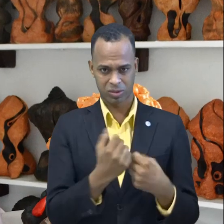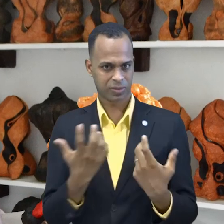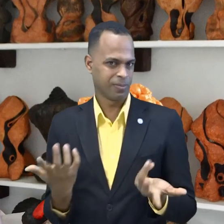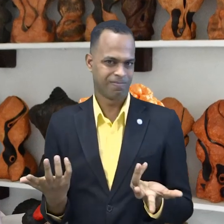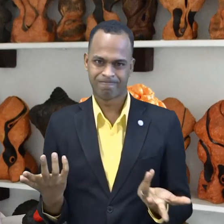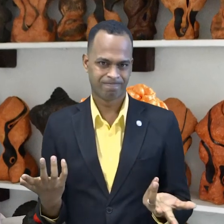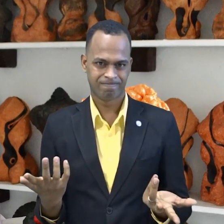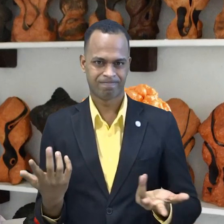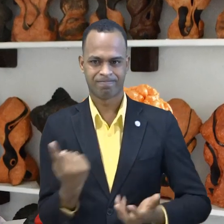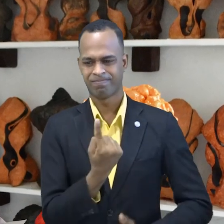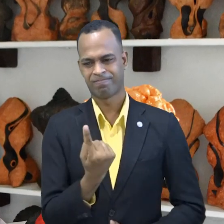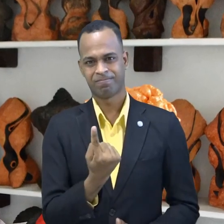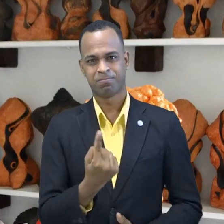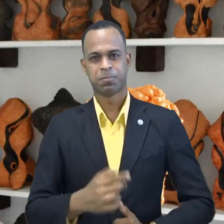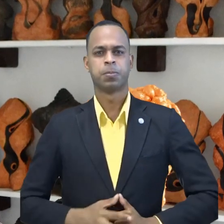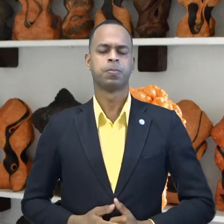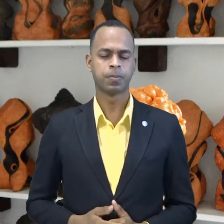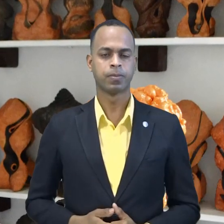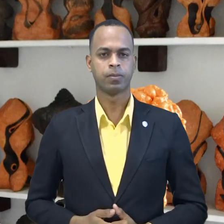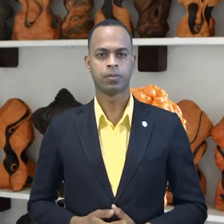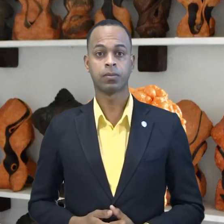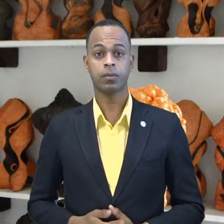tres materiales diferentes.